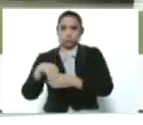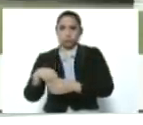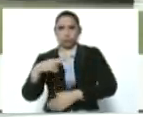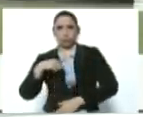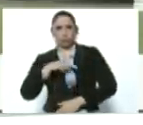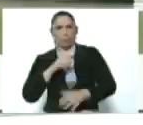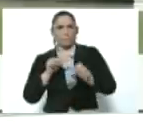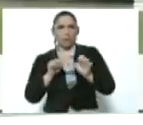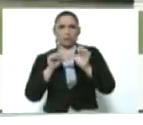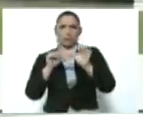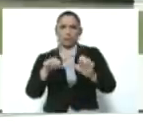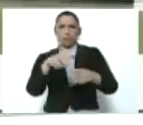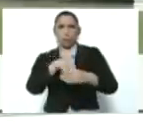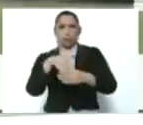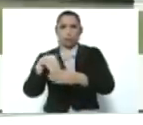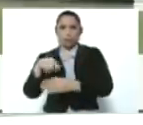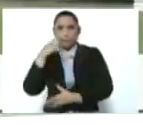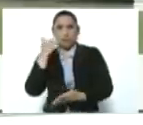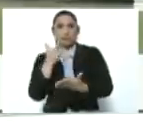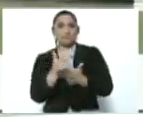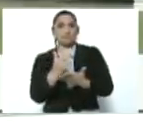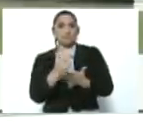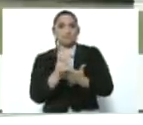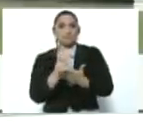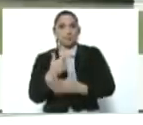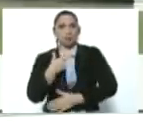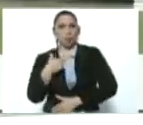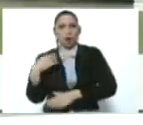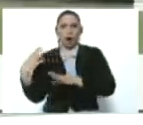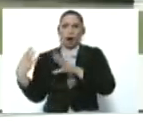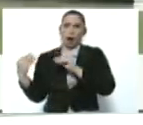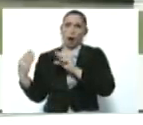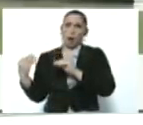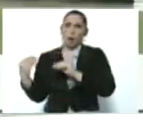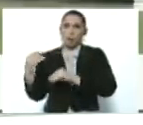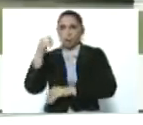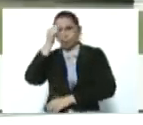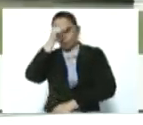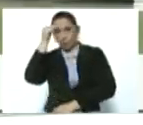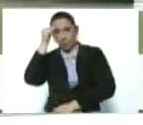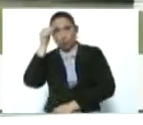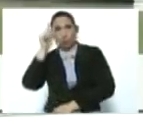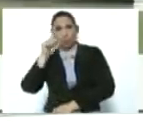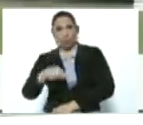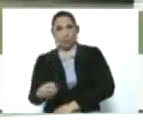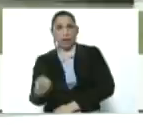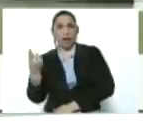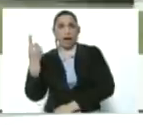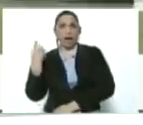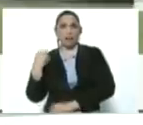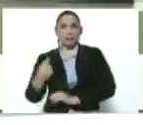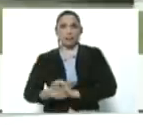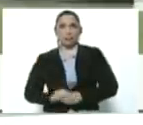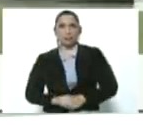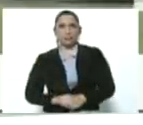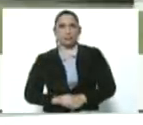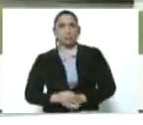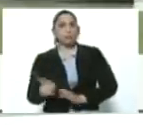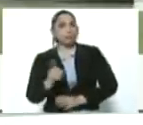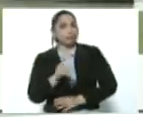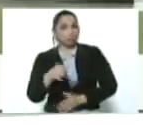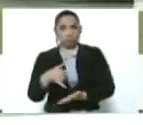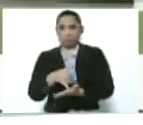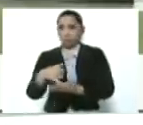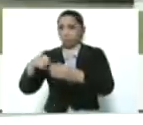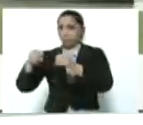mantenido la cuarentena fijas estuve hablando el domingo y ayer de no relajar la